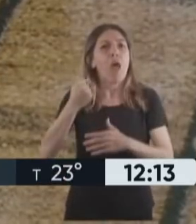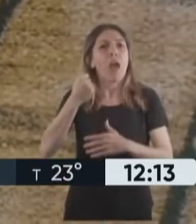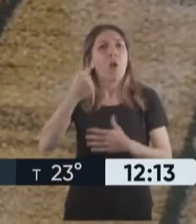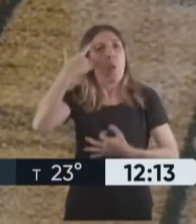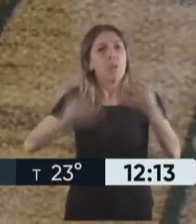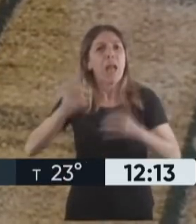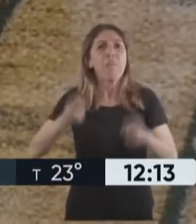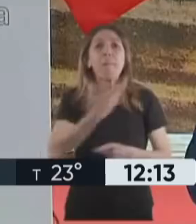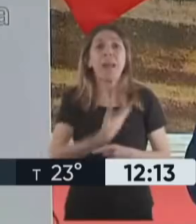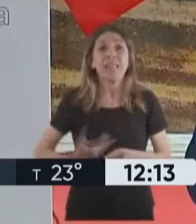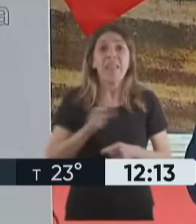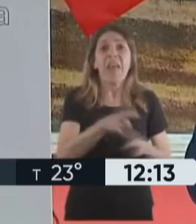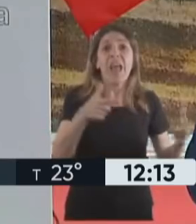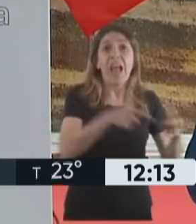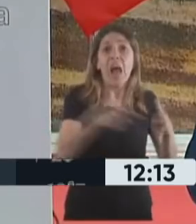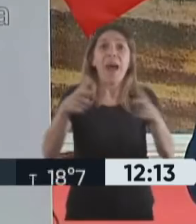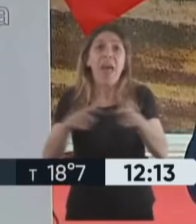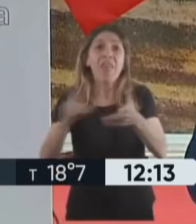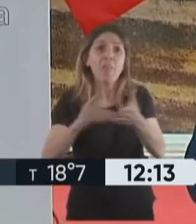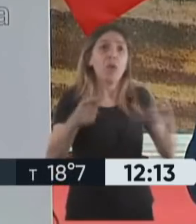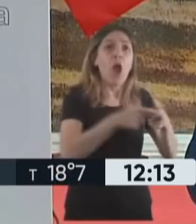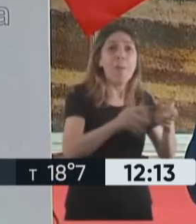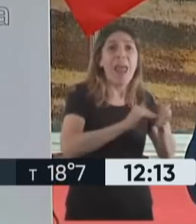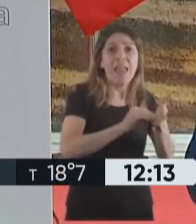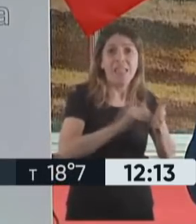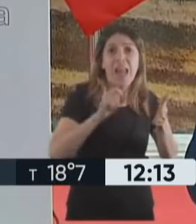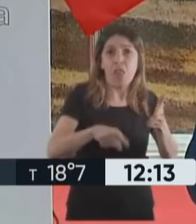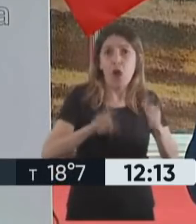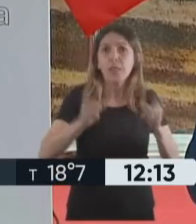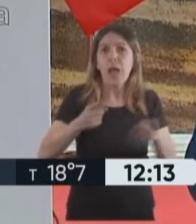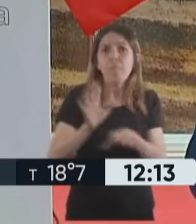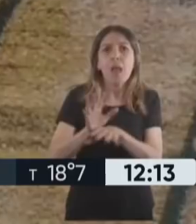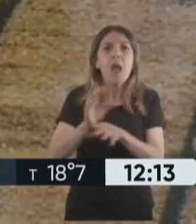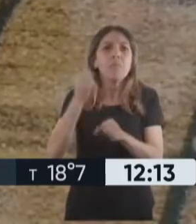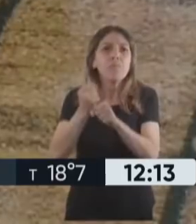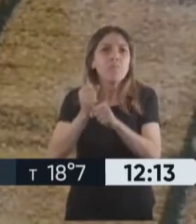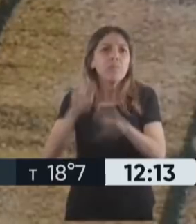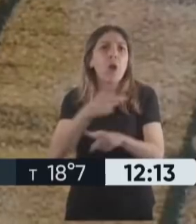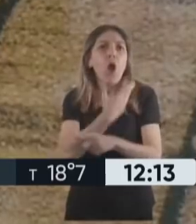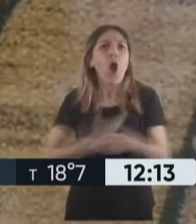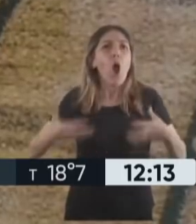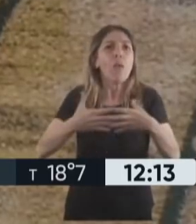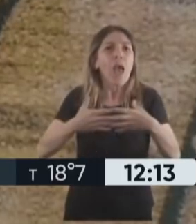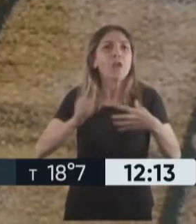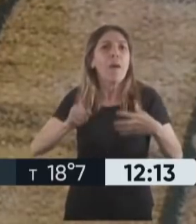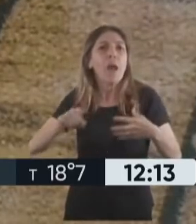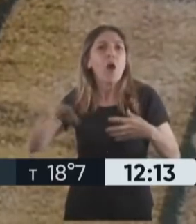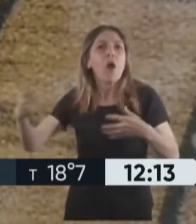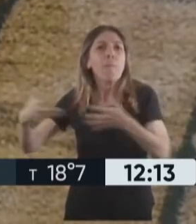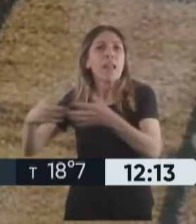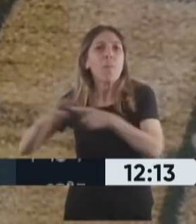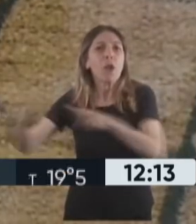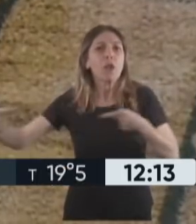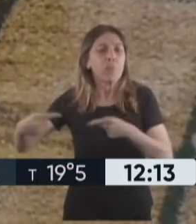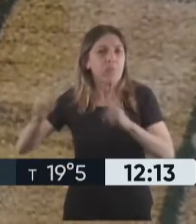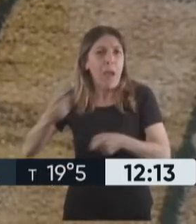presidentes de ambas cámaras el senado y la cámara diputados y además con parlamentarios tanto de gobierno como de oposición porque en materia de estado